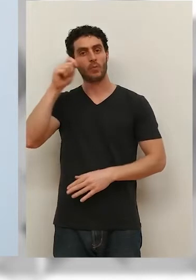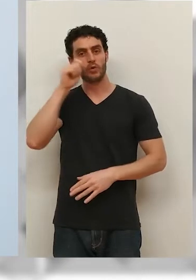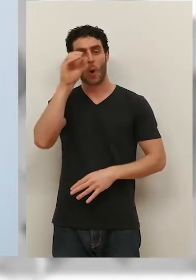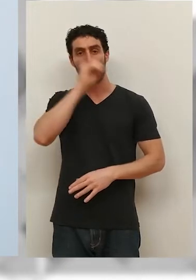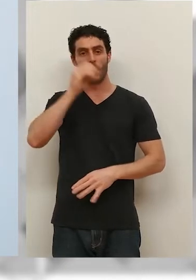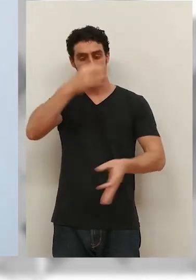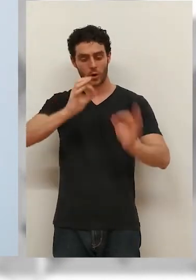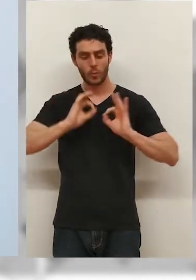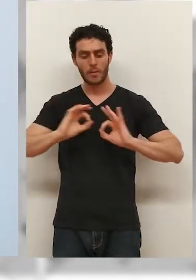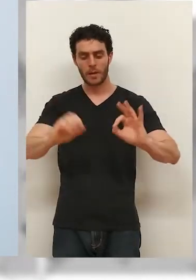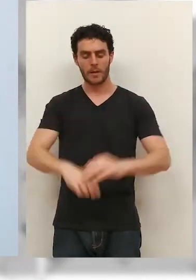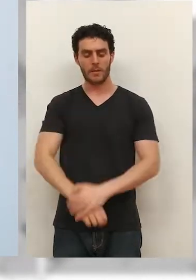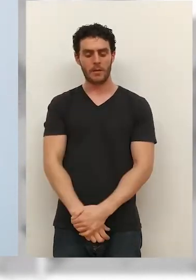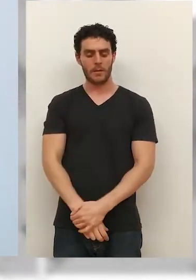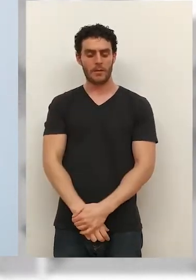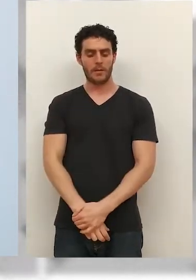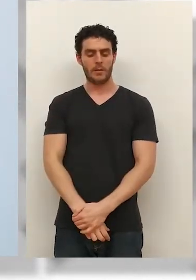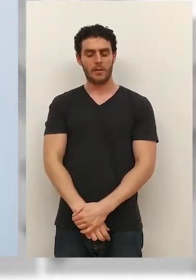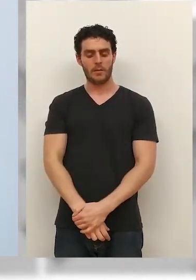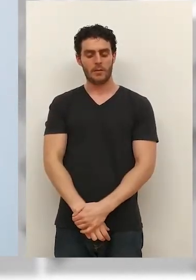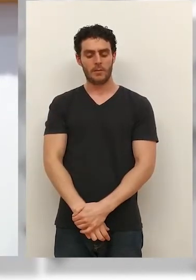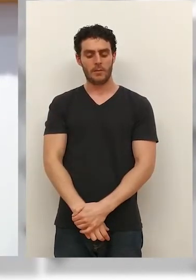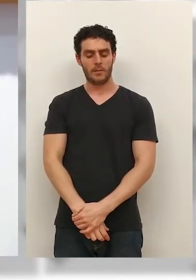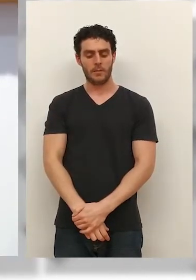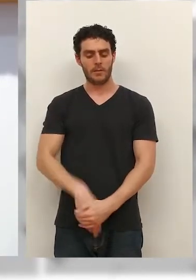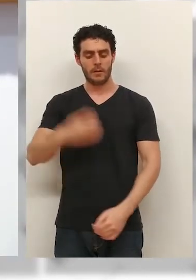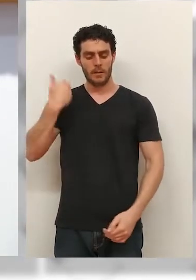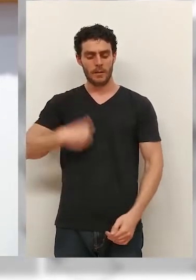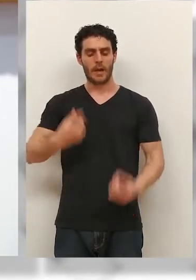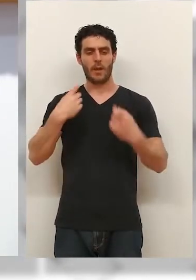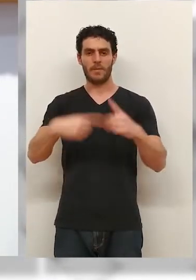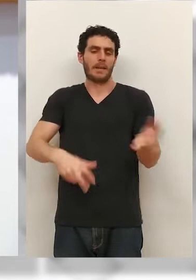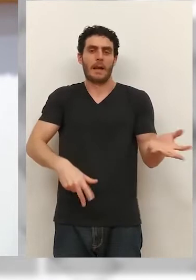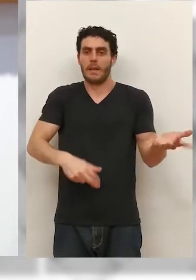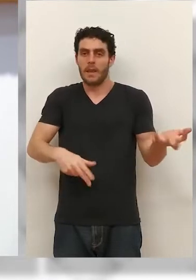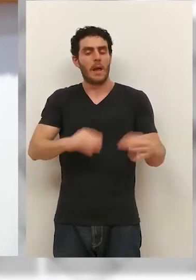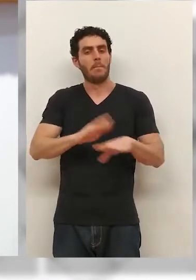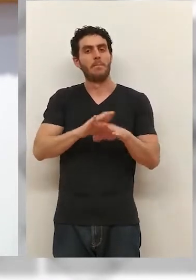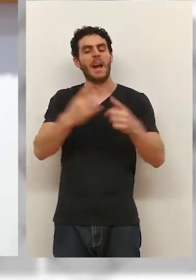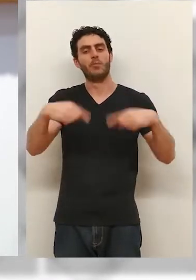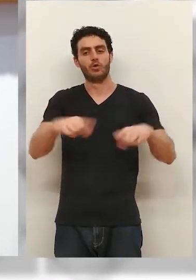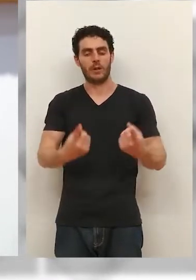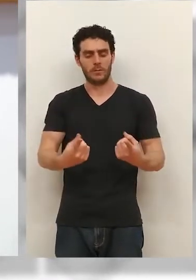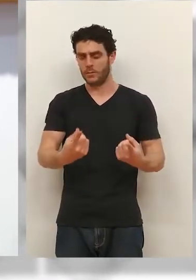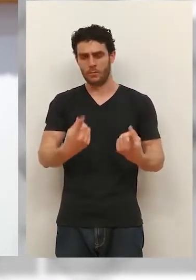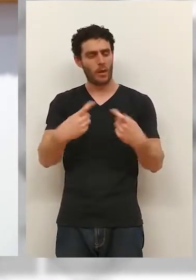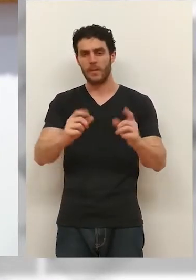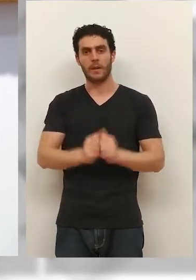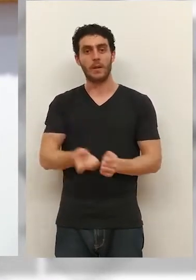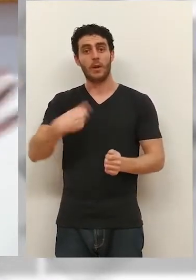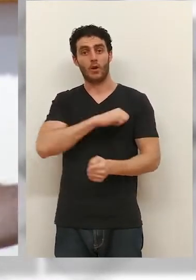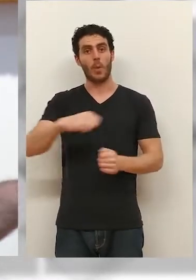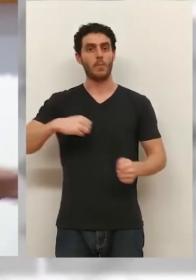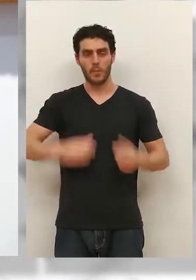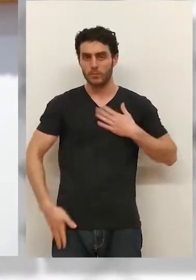con un concierto muy especial. Ya no hace falta tocar un instrumento para hacer sonar música. Incluso